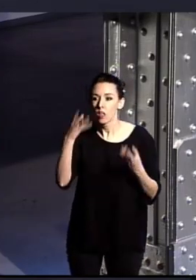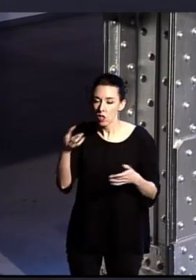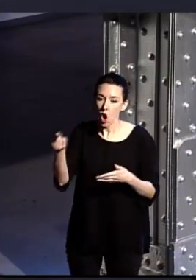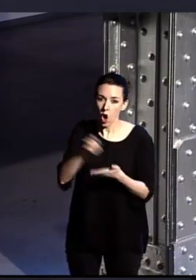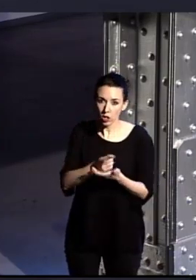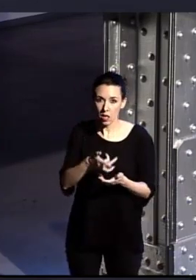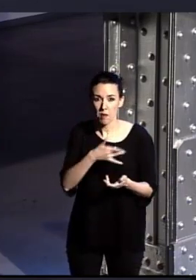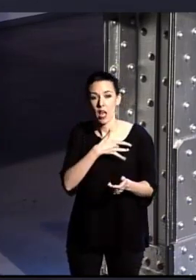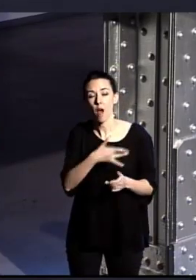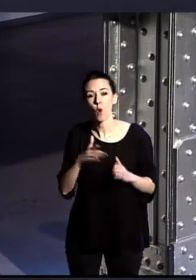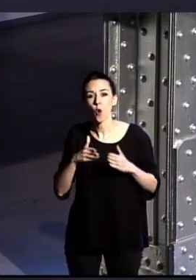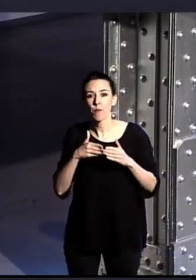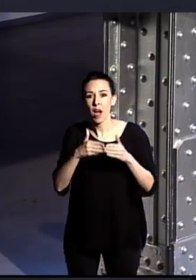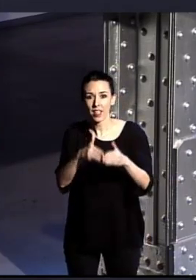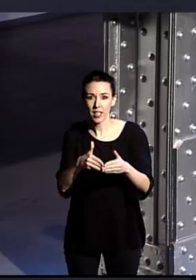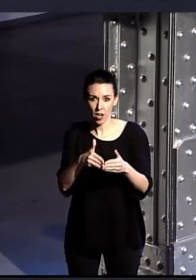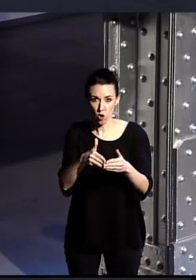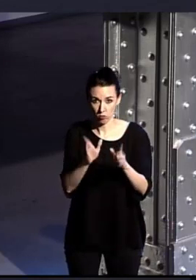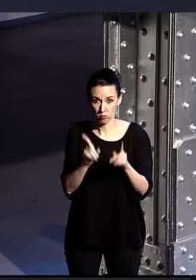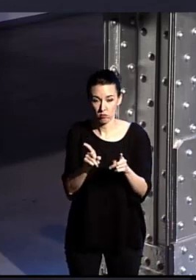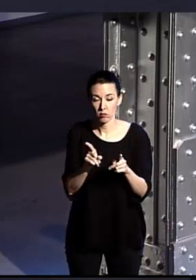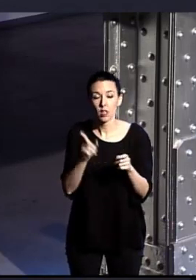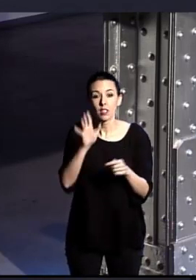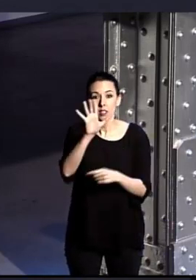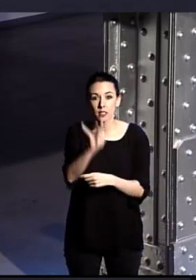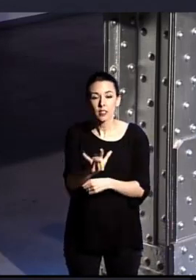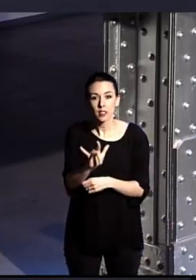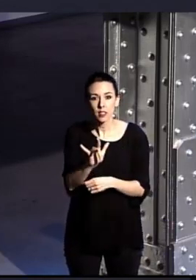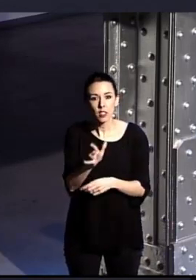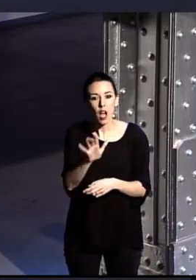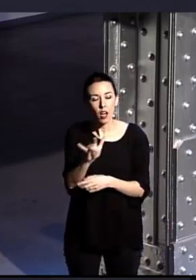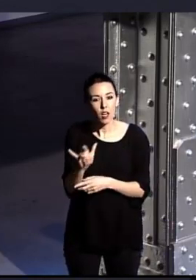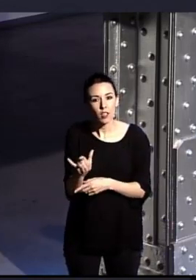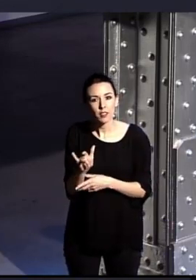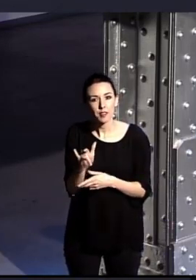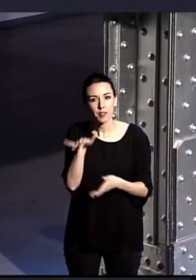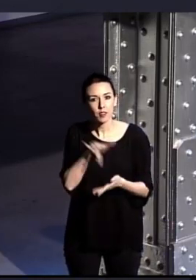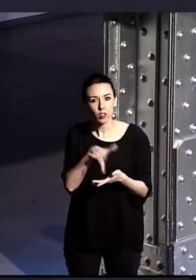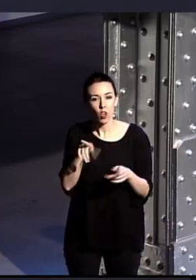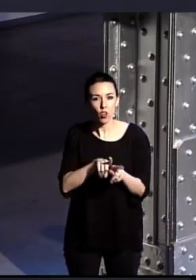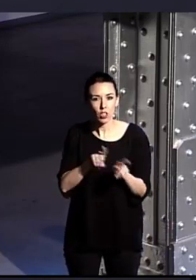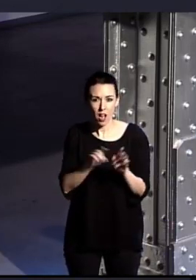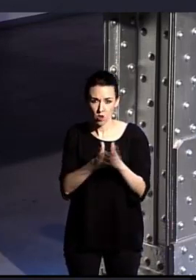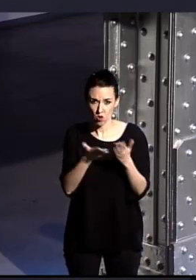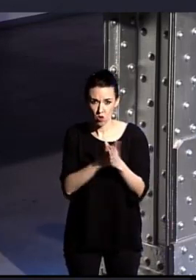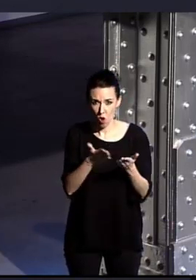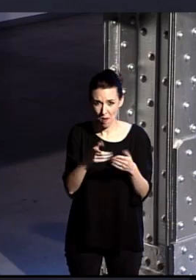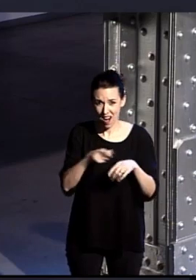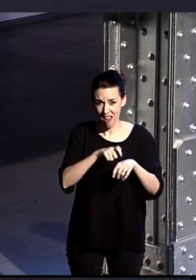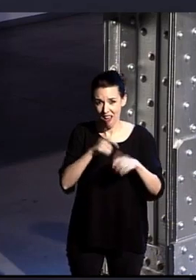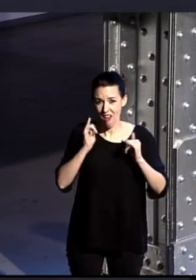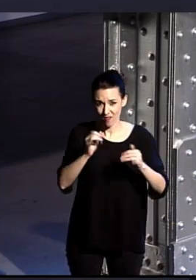al amor del marinero, que se ha quedado ahí colgado, lo que sí está muy presente en la novela de género de